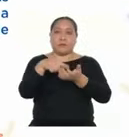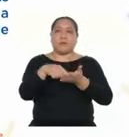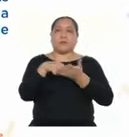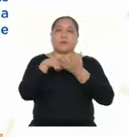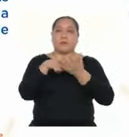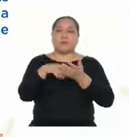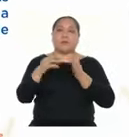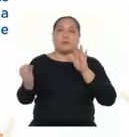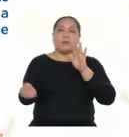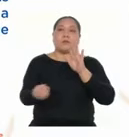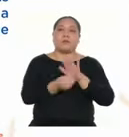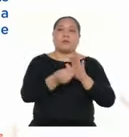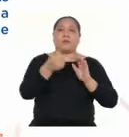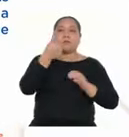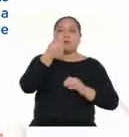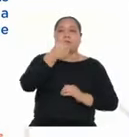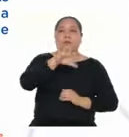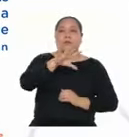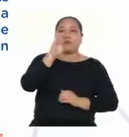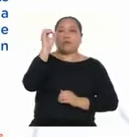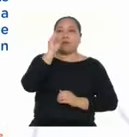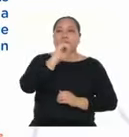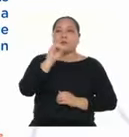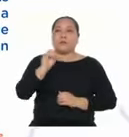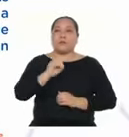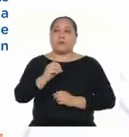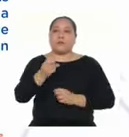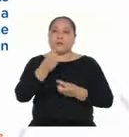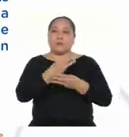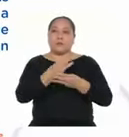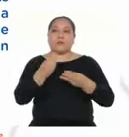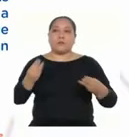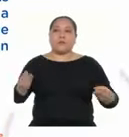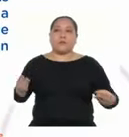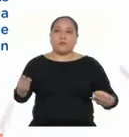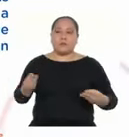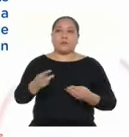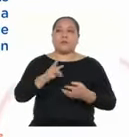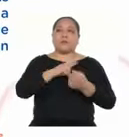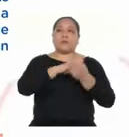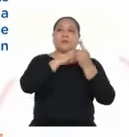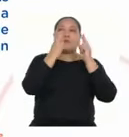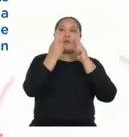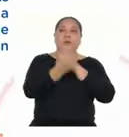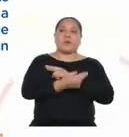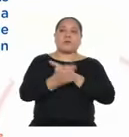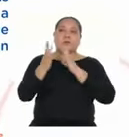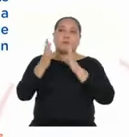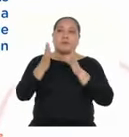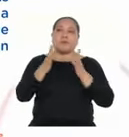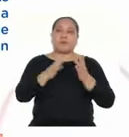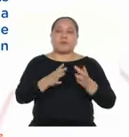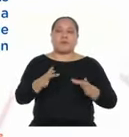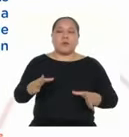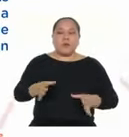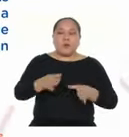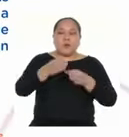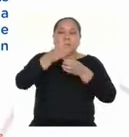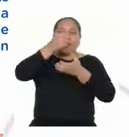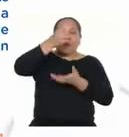un 15% de material reciclado en la fabricación de botellas de plástico.